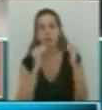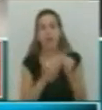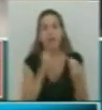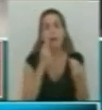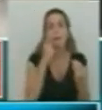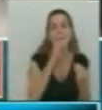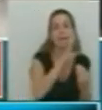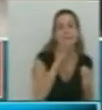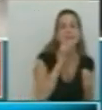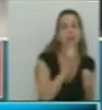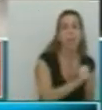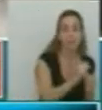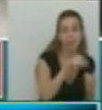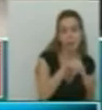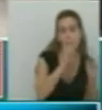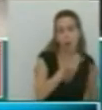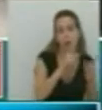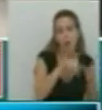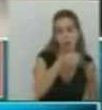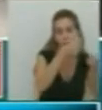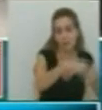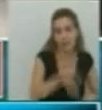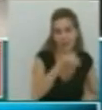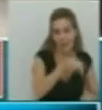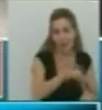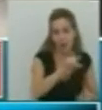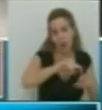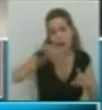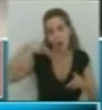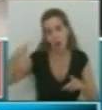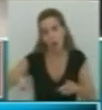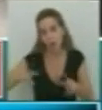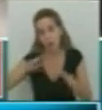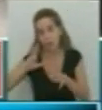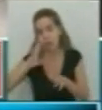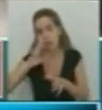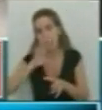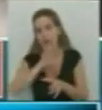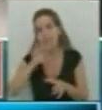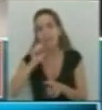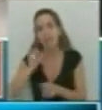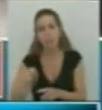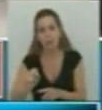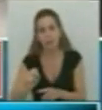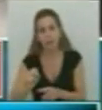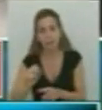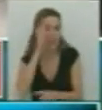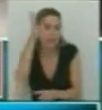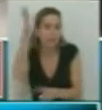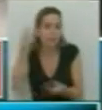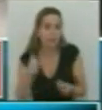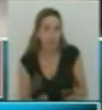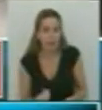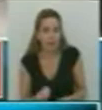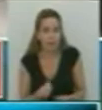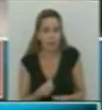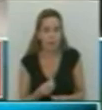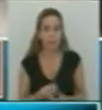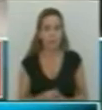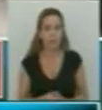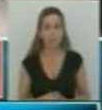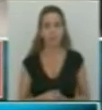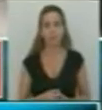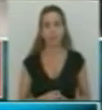un caso y más de 2.500 pesos para otro caso. Serían descuentos brutales que de alguna manera generarían